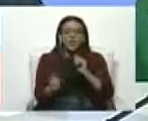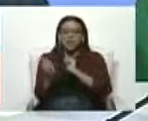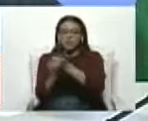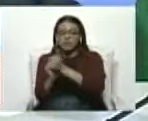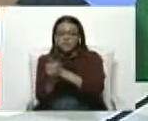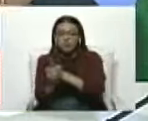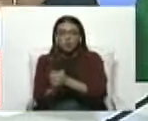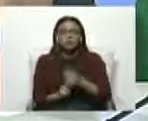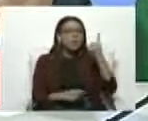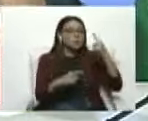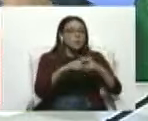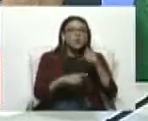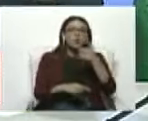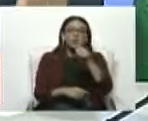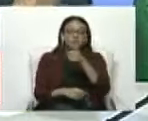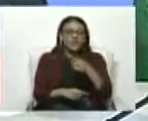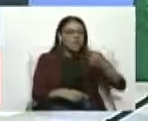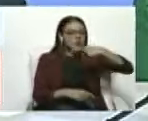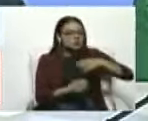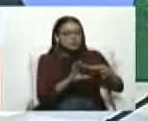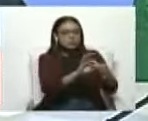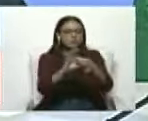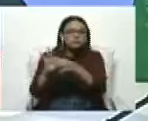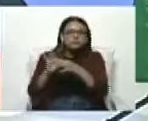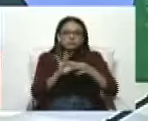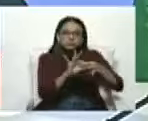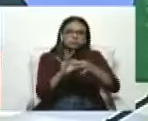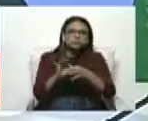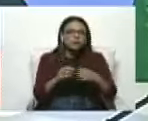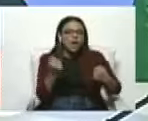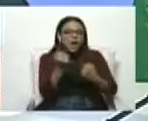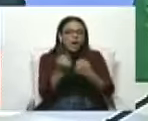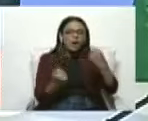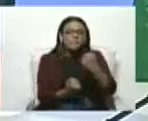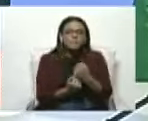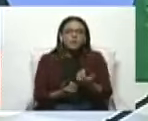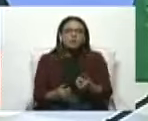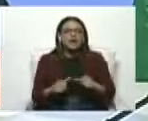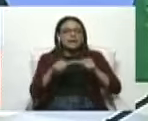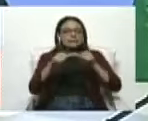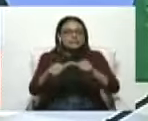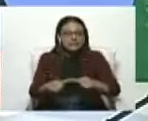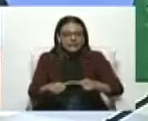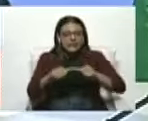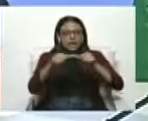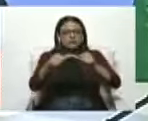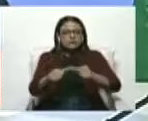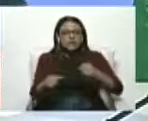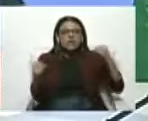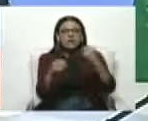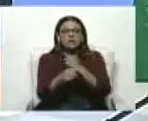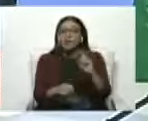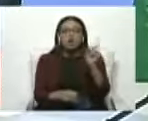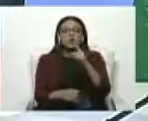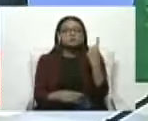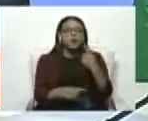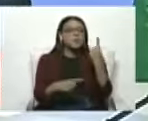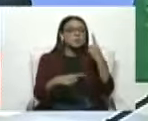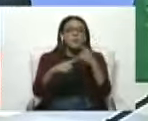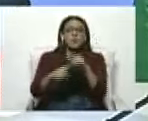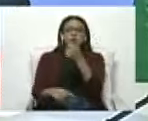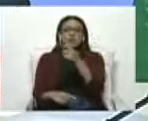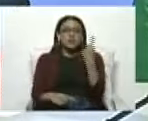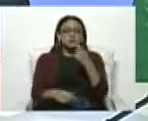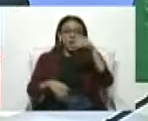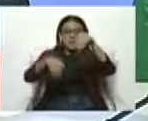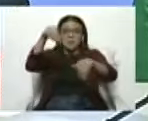de compañerismo, de amigos, de hermanos. Nosotros no podemos hacer un 1 por 10 para acordarnos